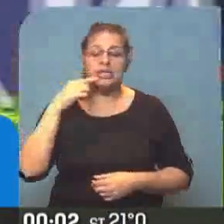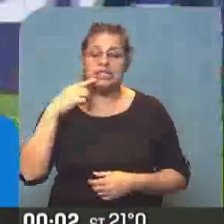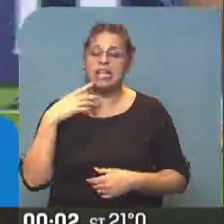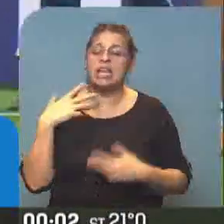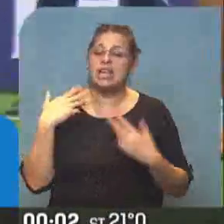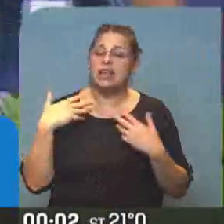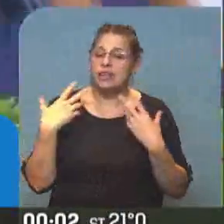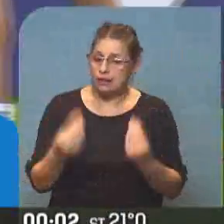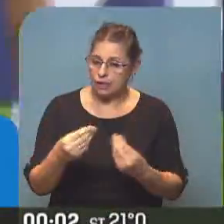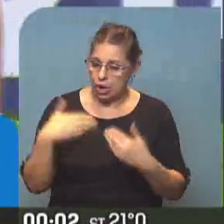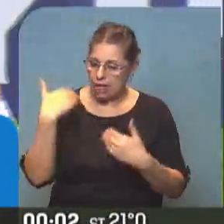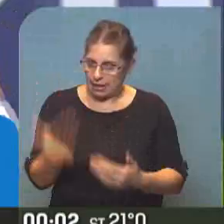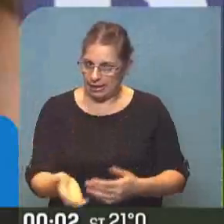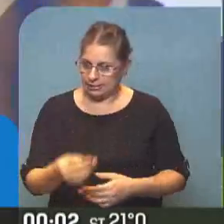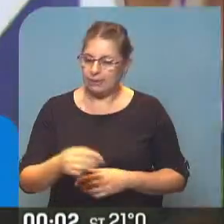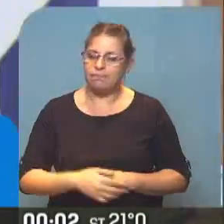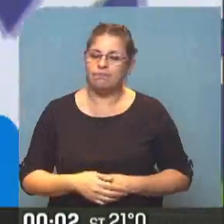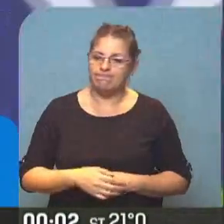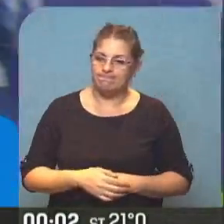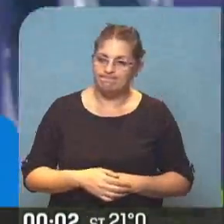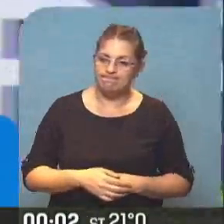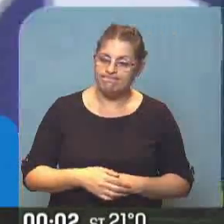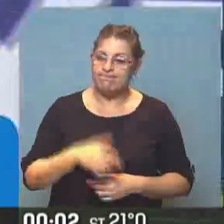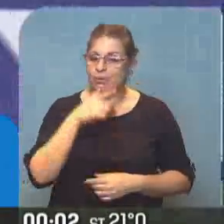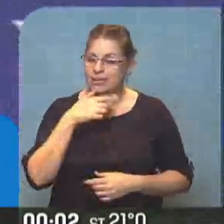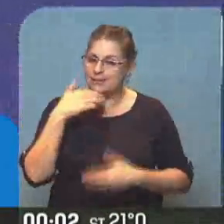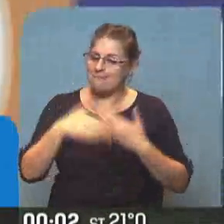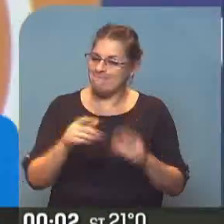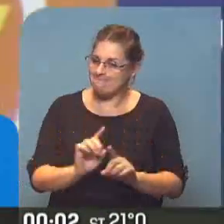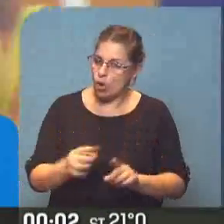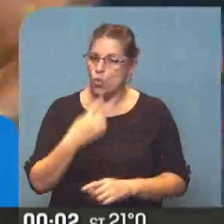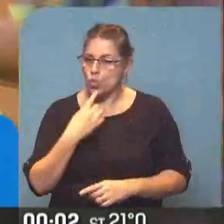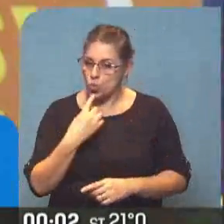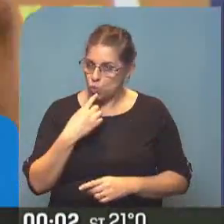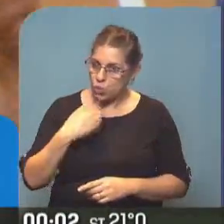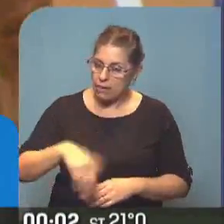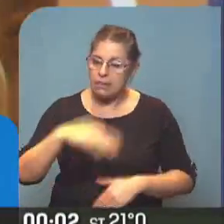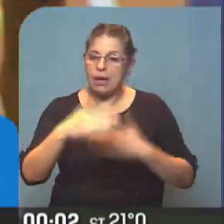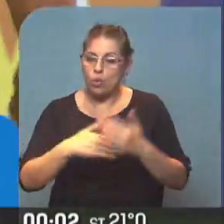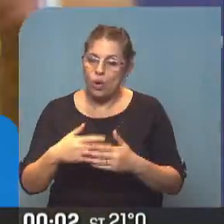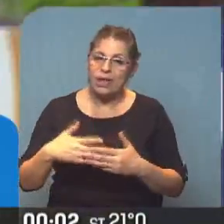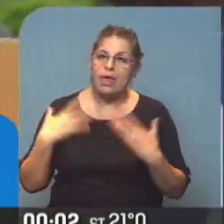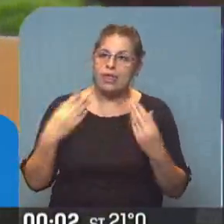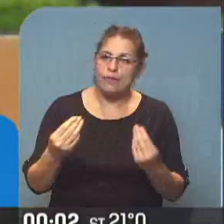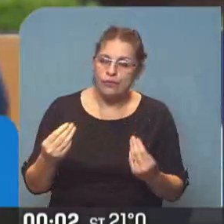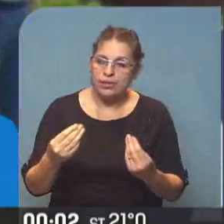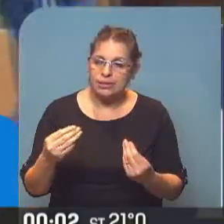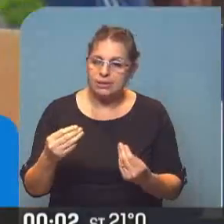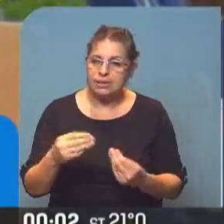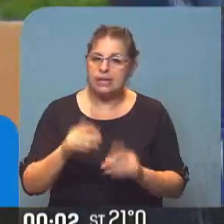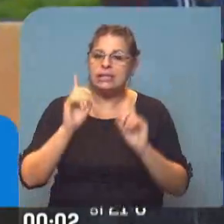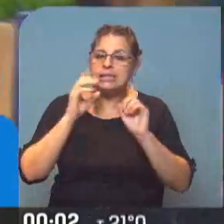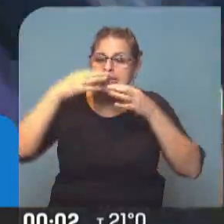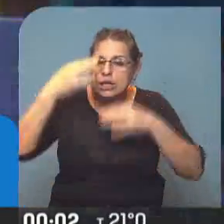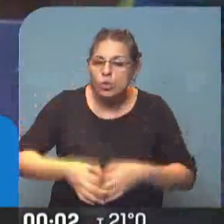mediocampista, tiene muy poca opción de jugar, está en duda. Sí, en defensa seguros están Otamendi